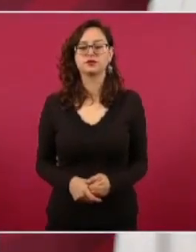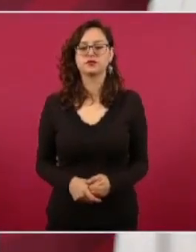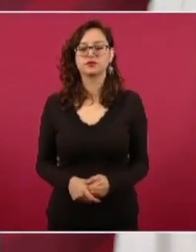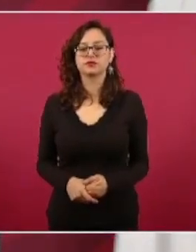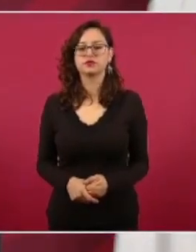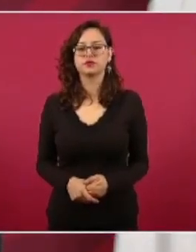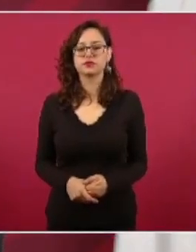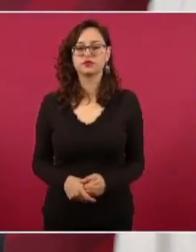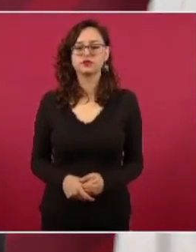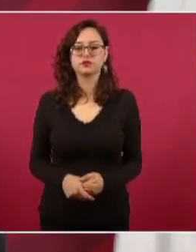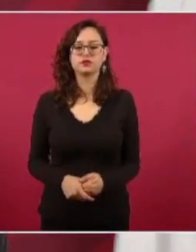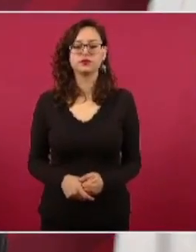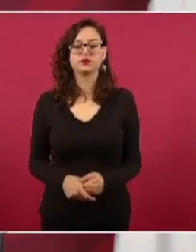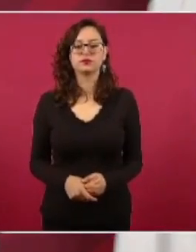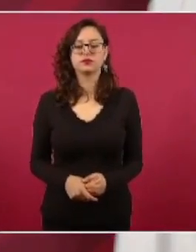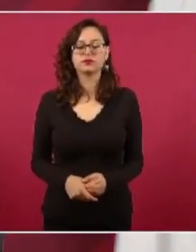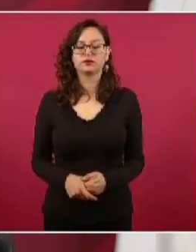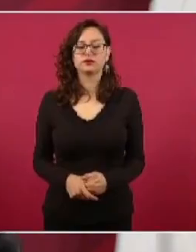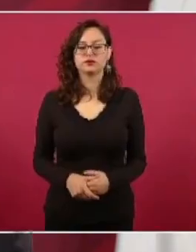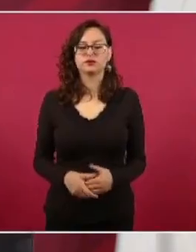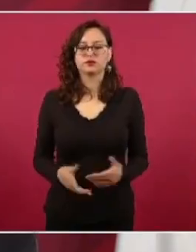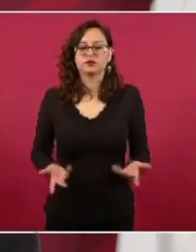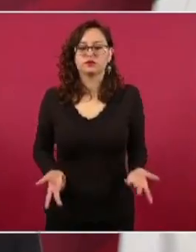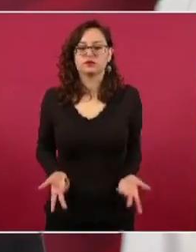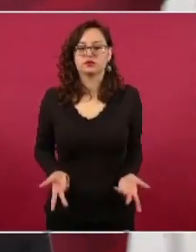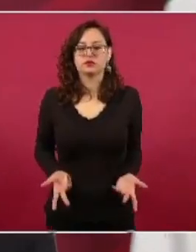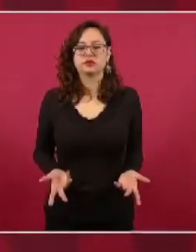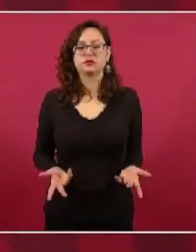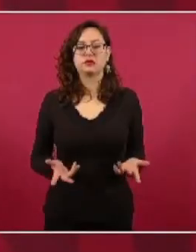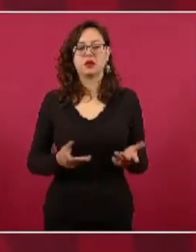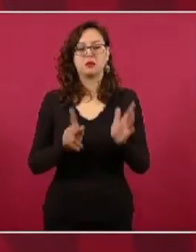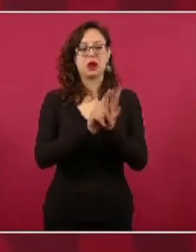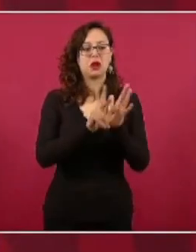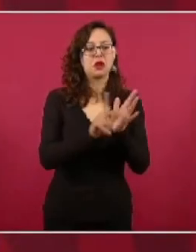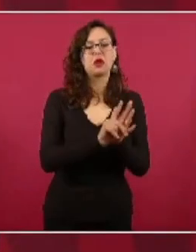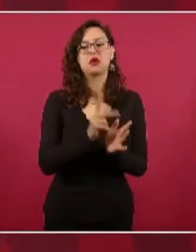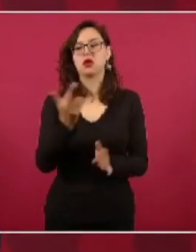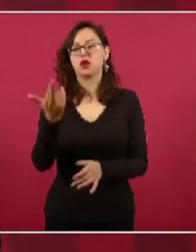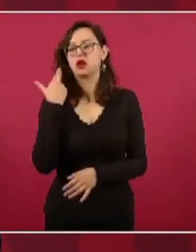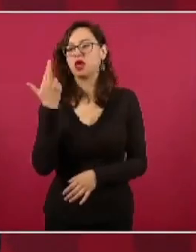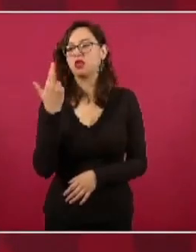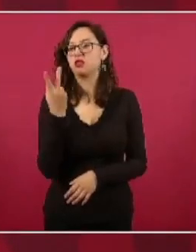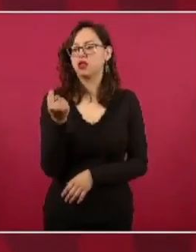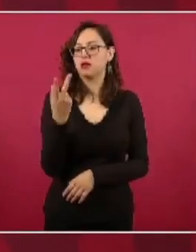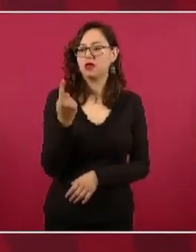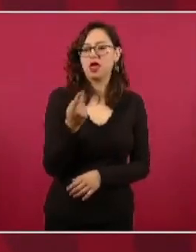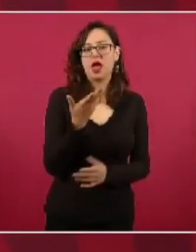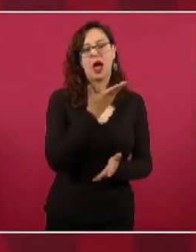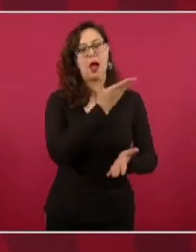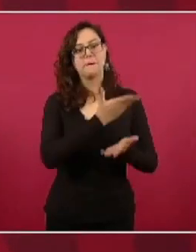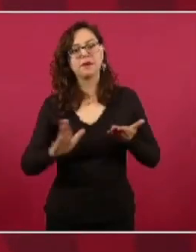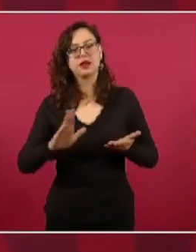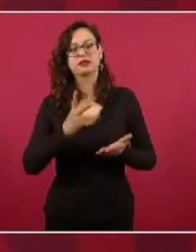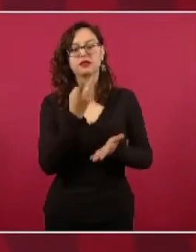dueños de comunicación dando servicio de vigilancia.